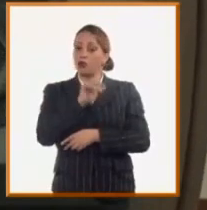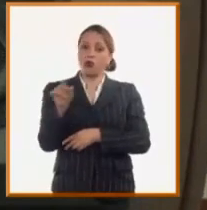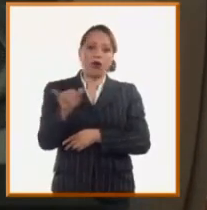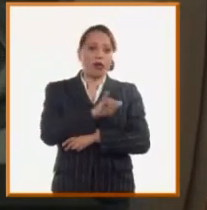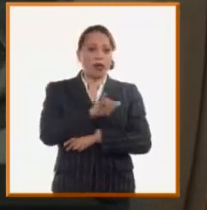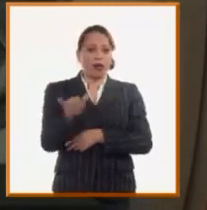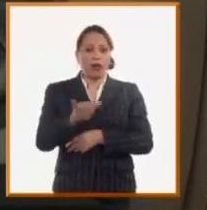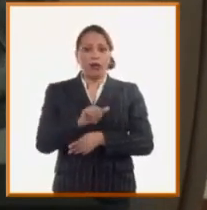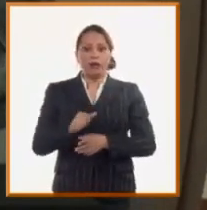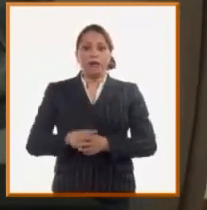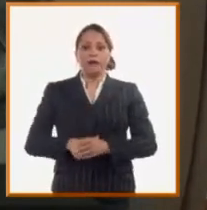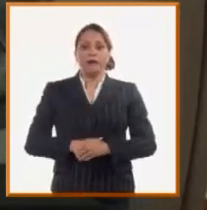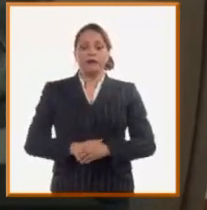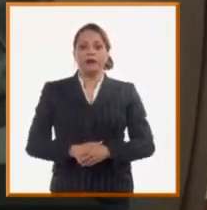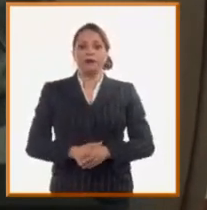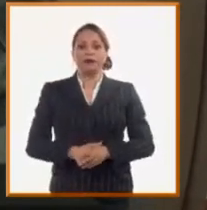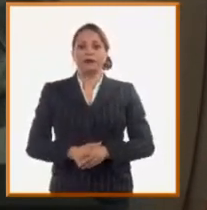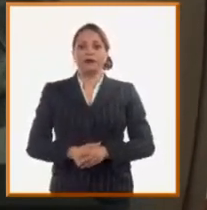institución estatal.